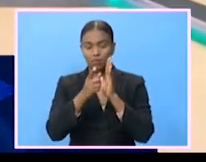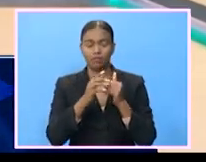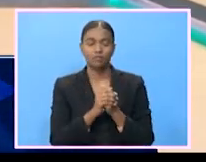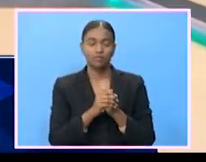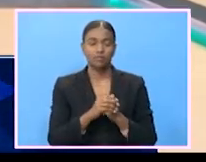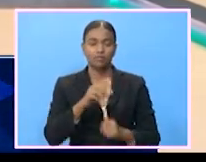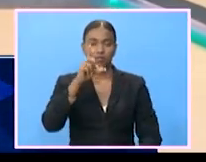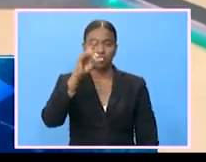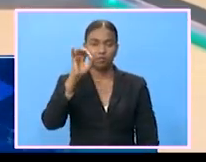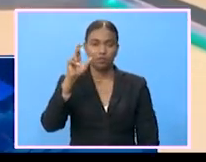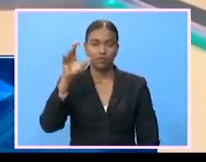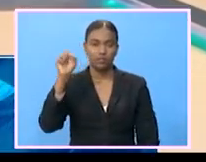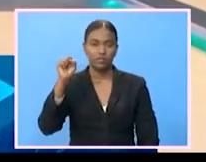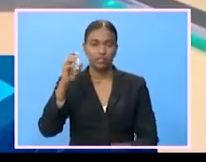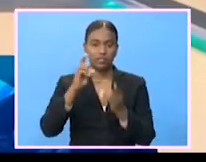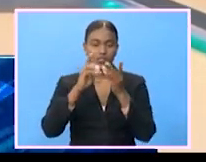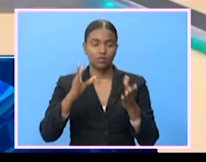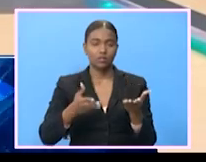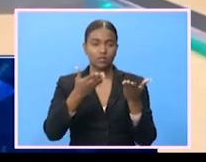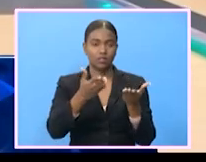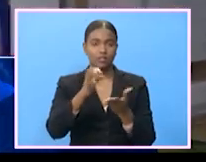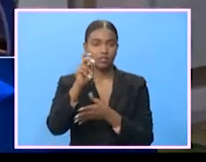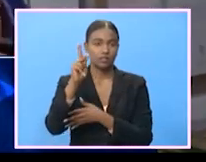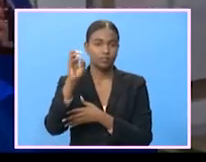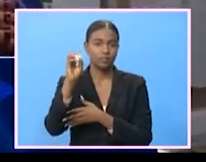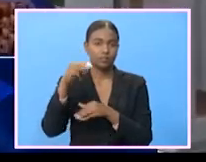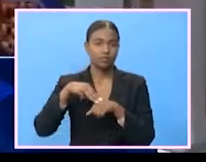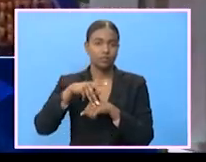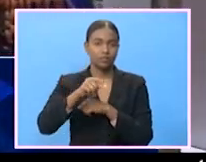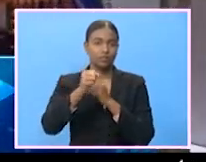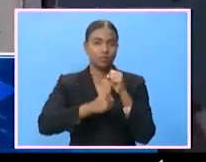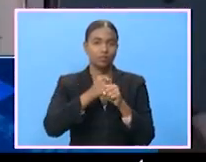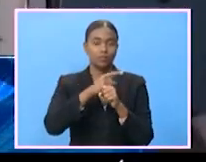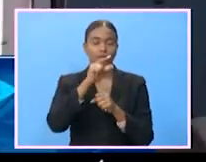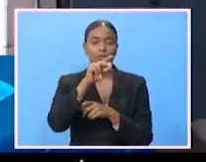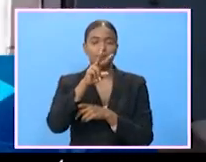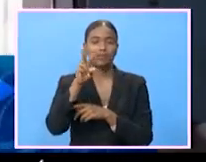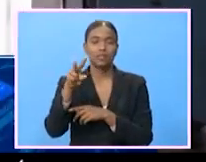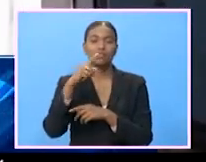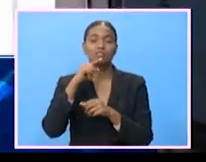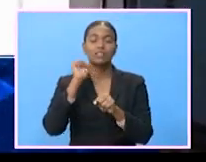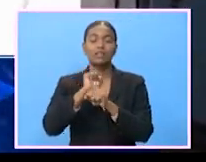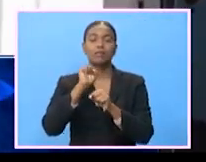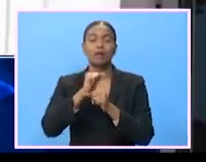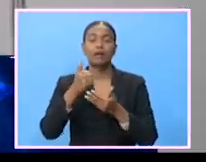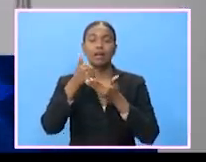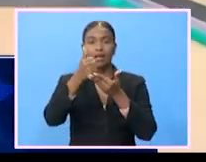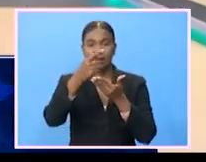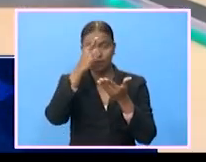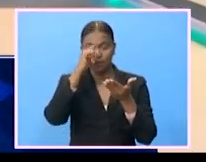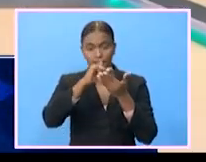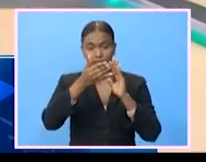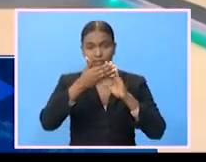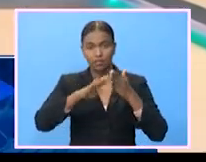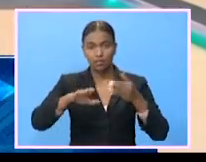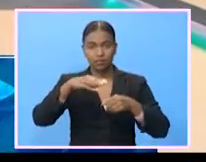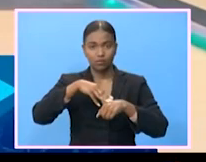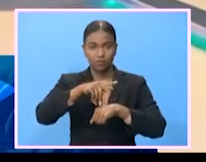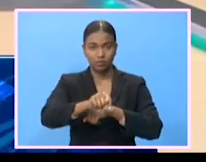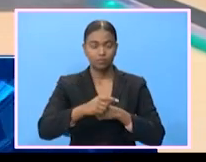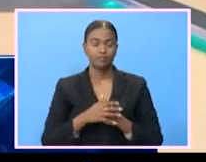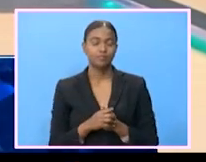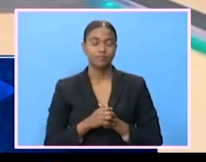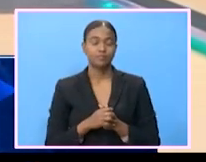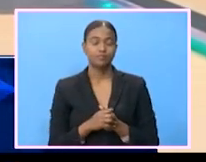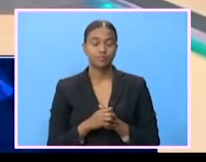Yomaris Gómez, el director ejecutivo de la Expo Turismo 2022, dijo que trabajan por el continuo rescate del sector turístico. Bueno, desde el clúster